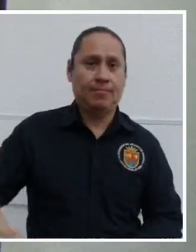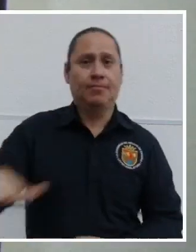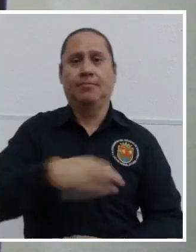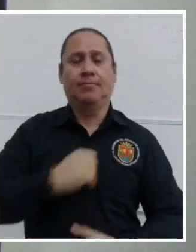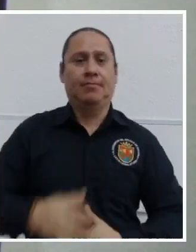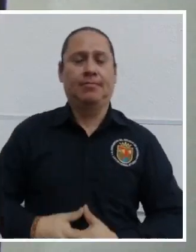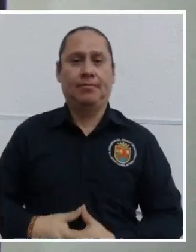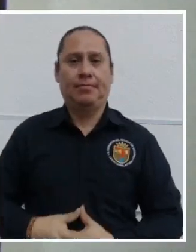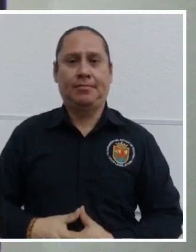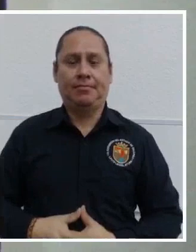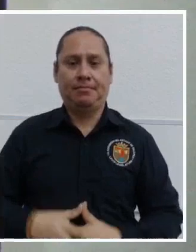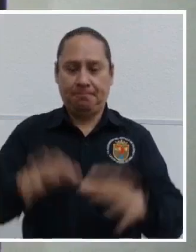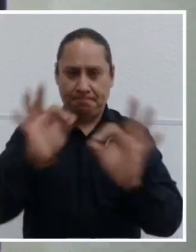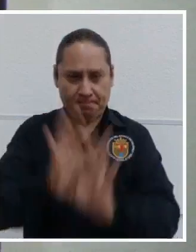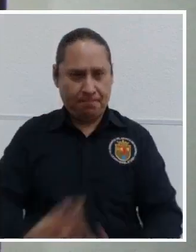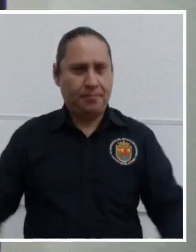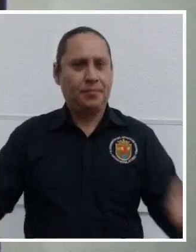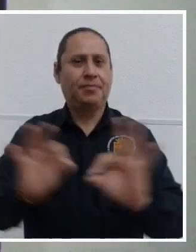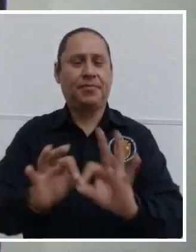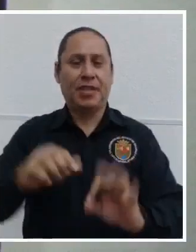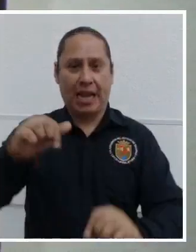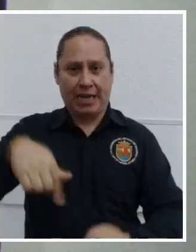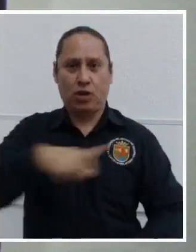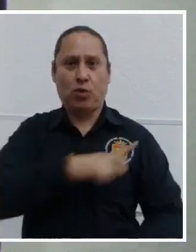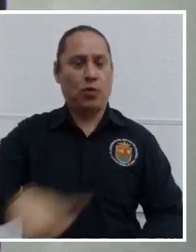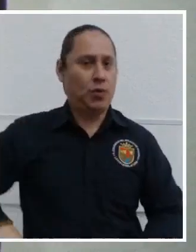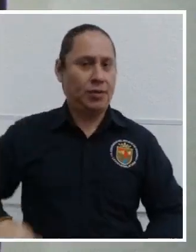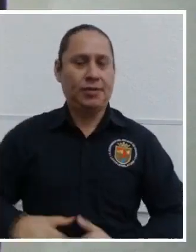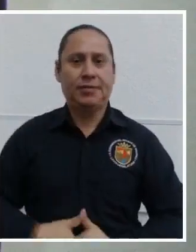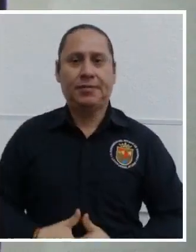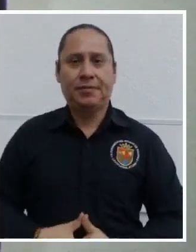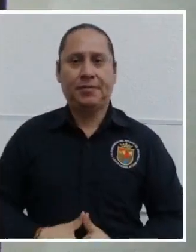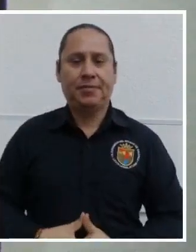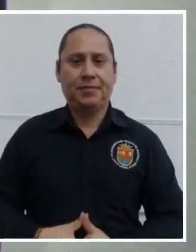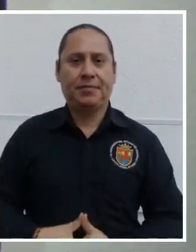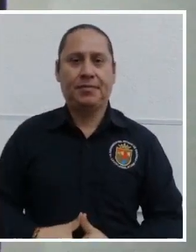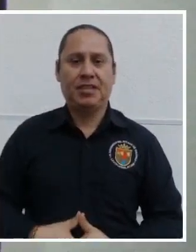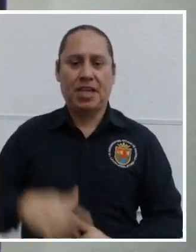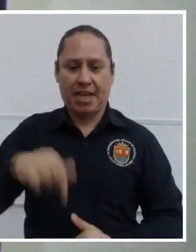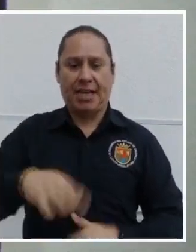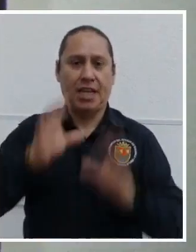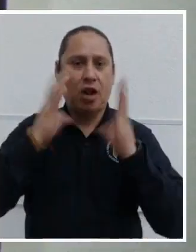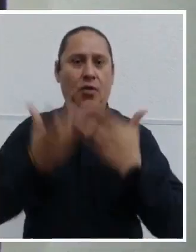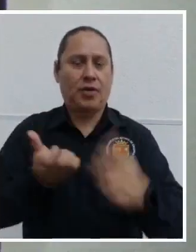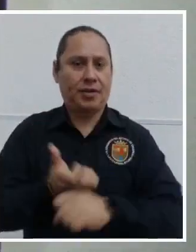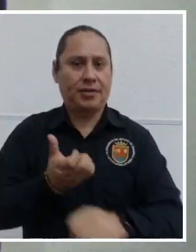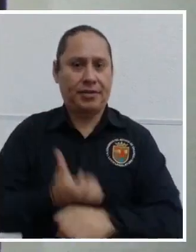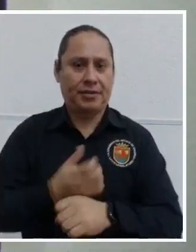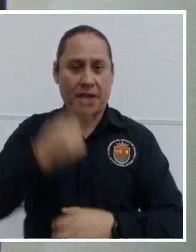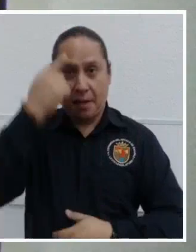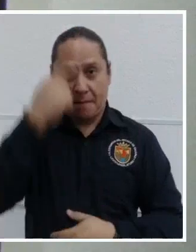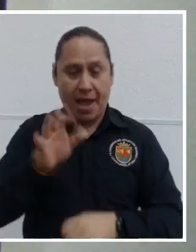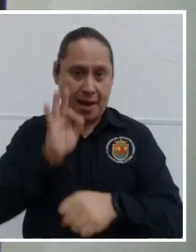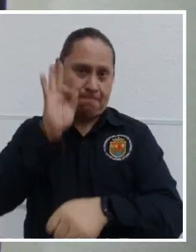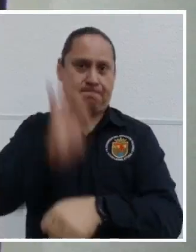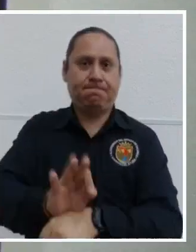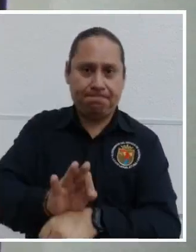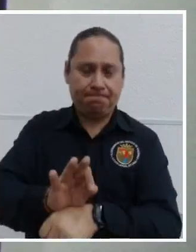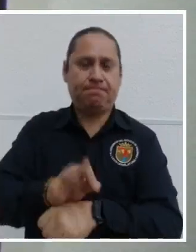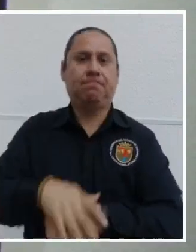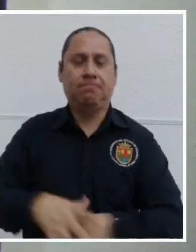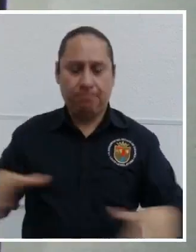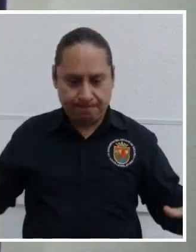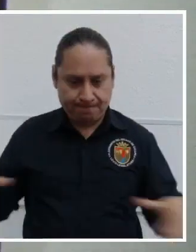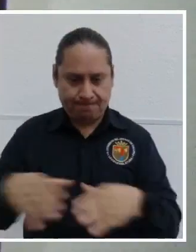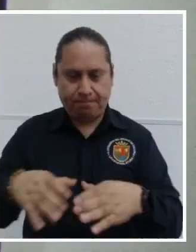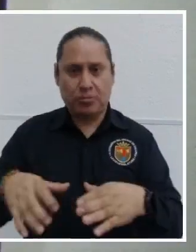nosotros, principalmente del Estado y de este honorable Congreso, para proteger integralmente a